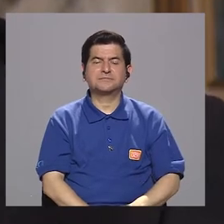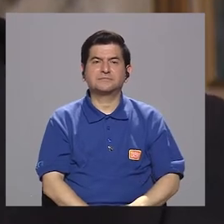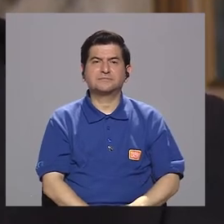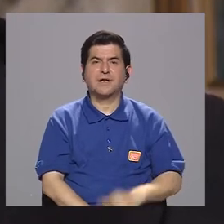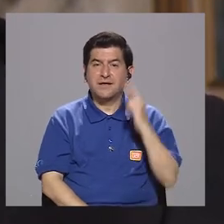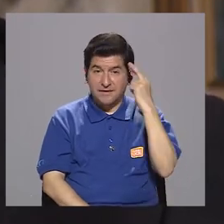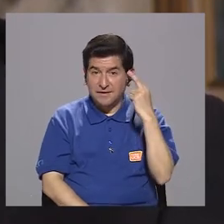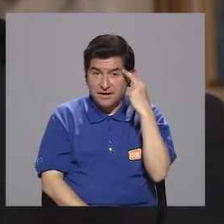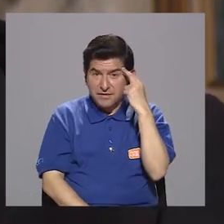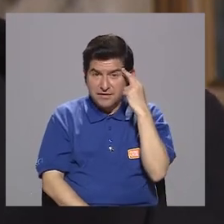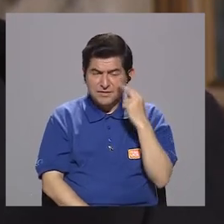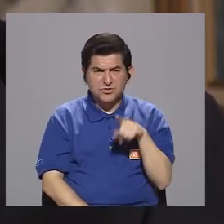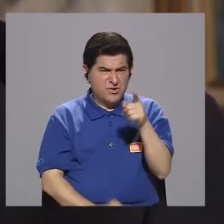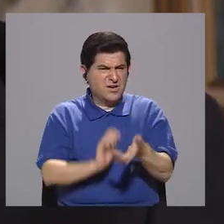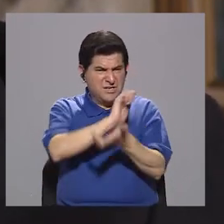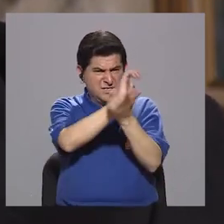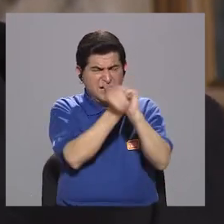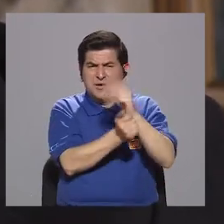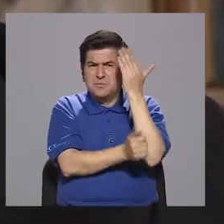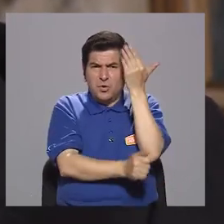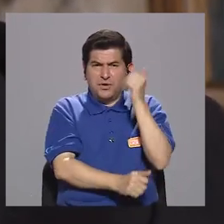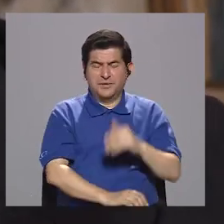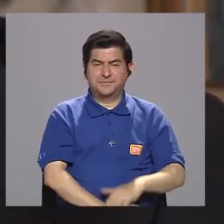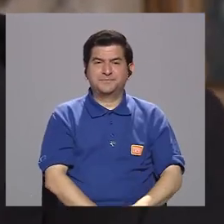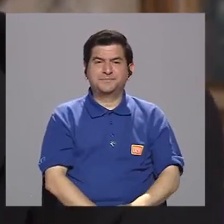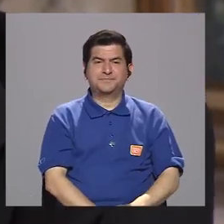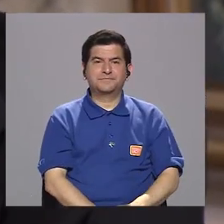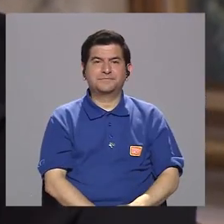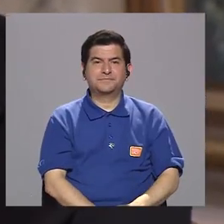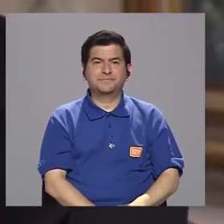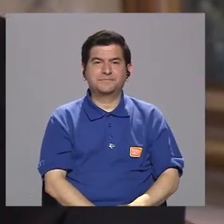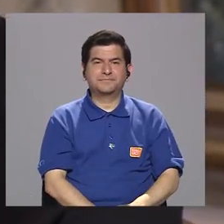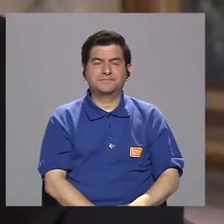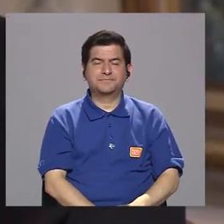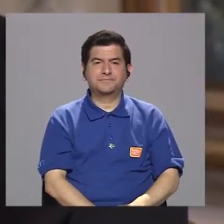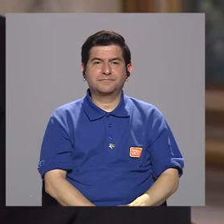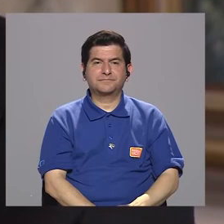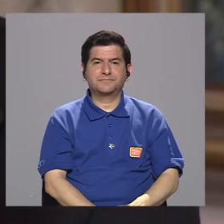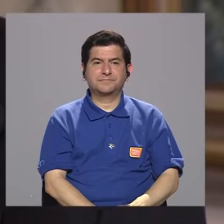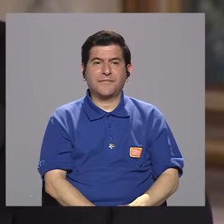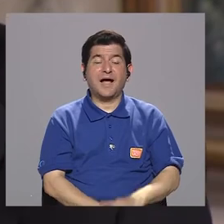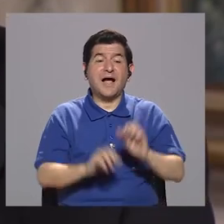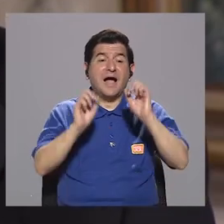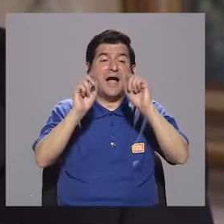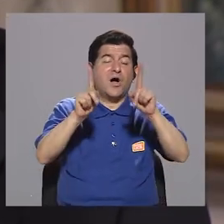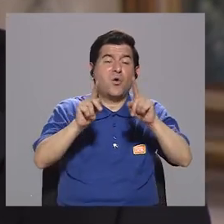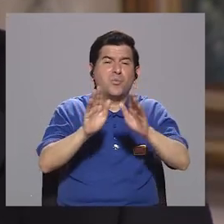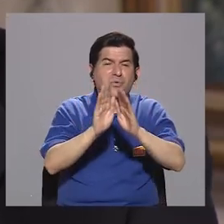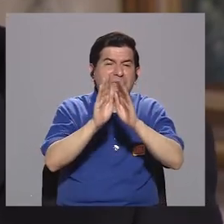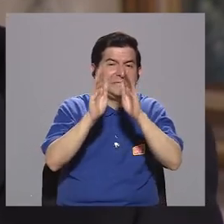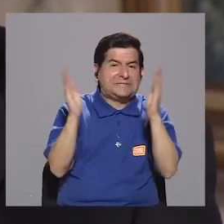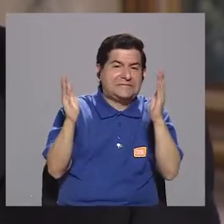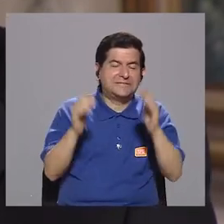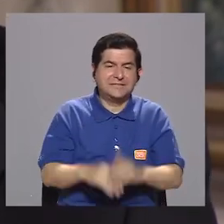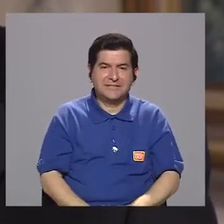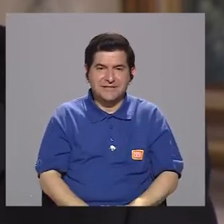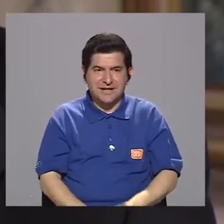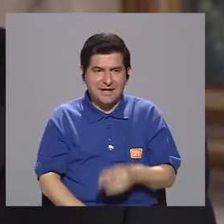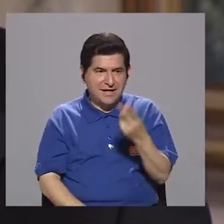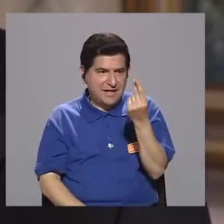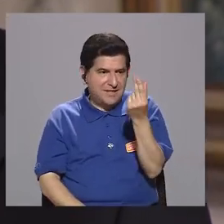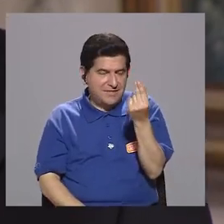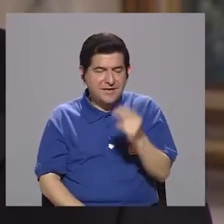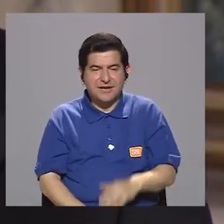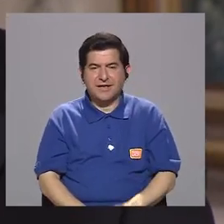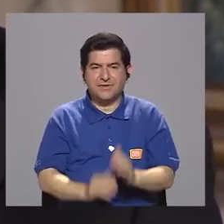1943. Así es. ¿Por qué se hace esa reforma? Porque había quedado abierta la posibilidad de que los fondos de la